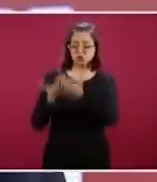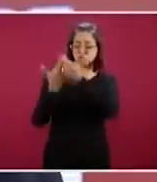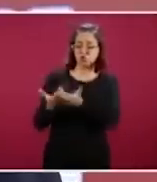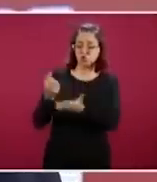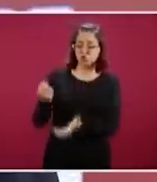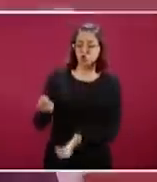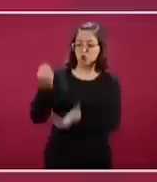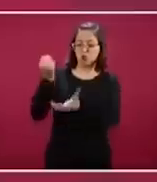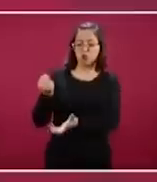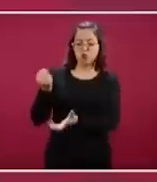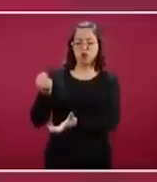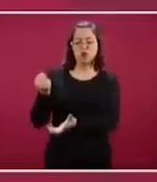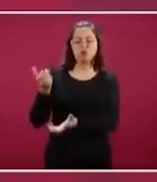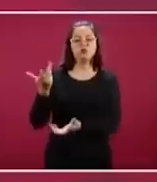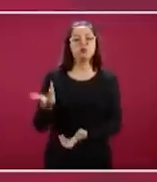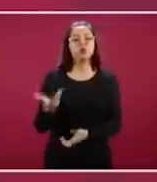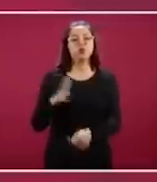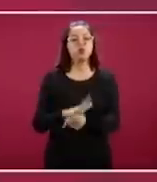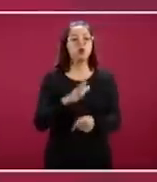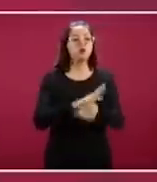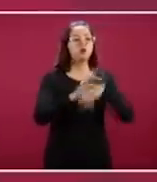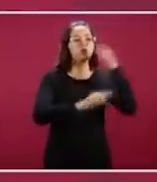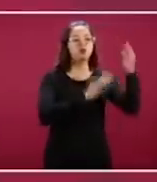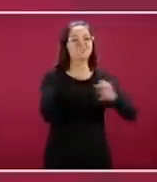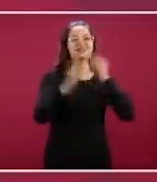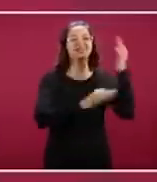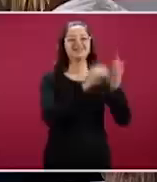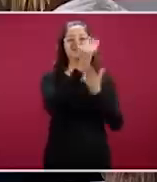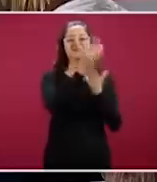por reducir el gasto de publicidad?